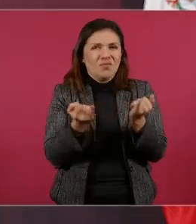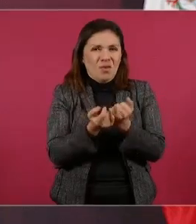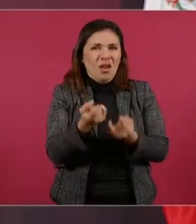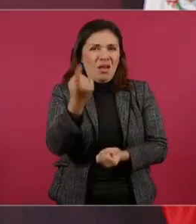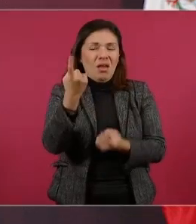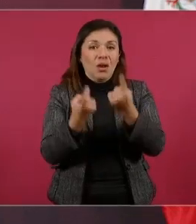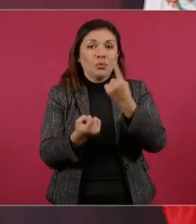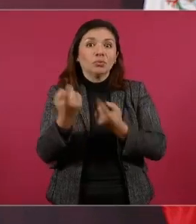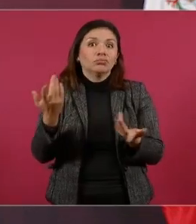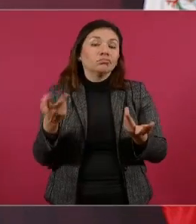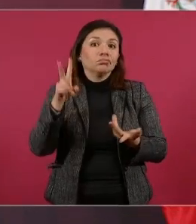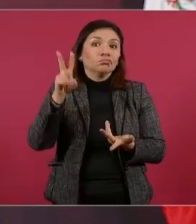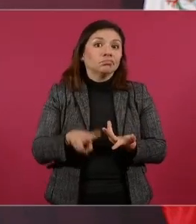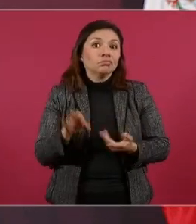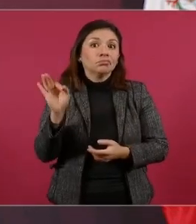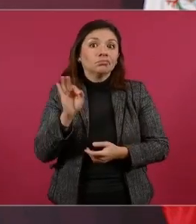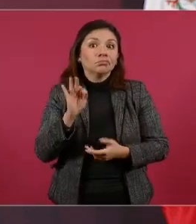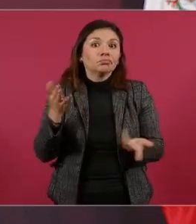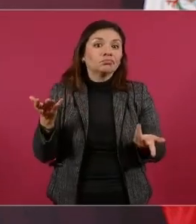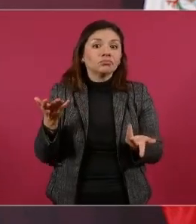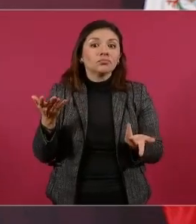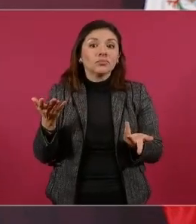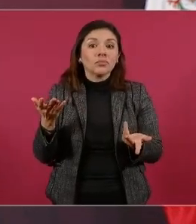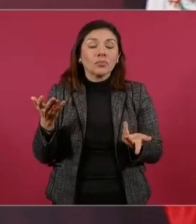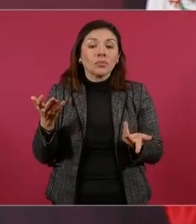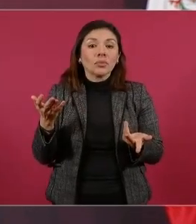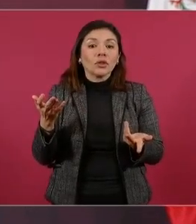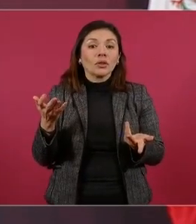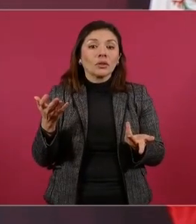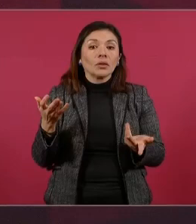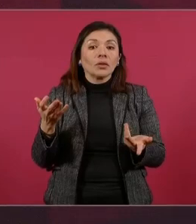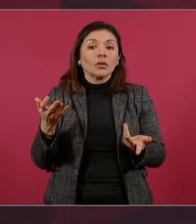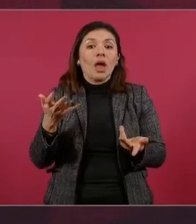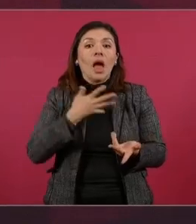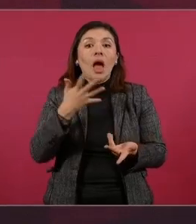porque posiblemente los